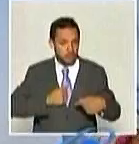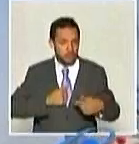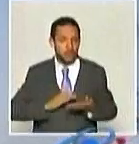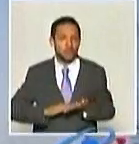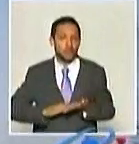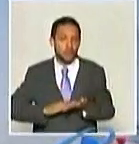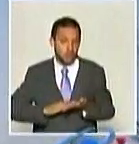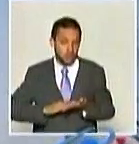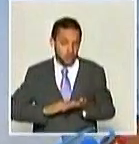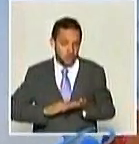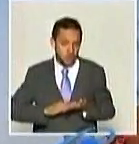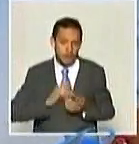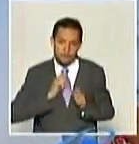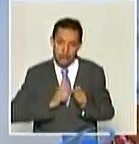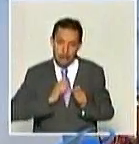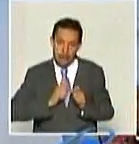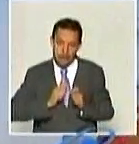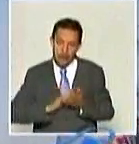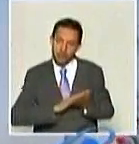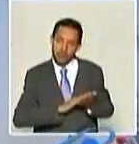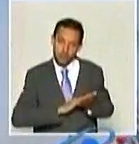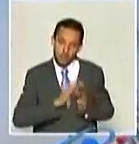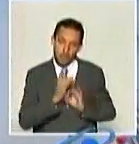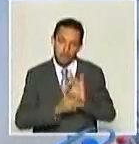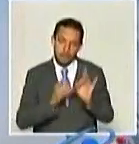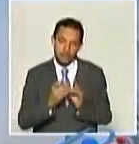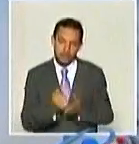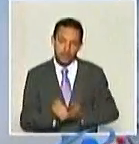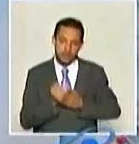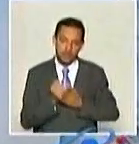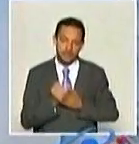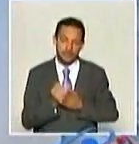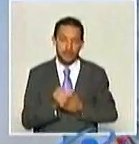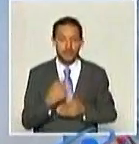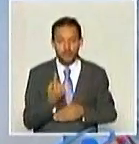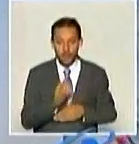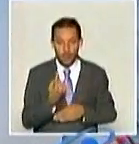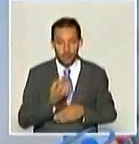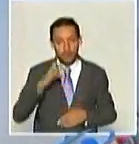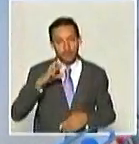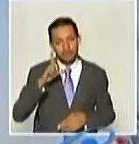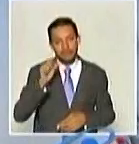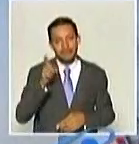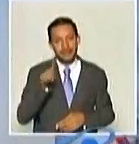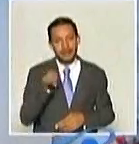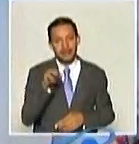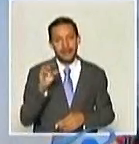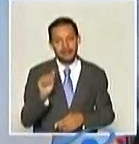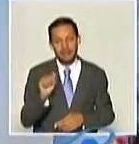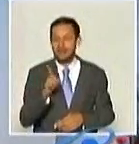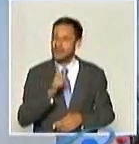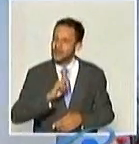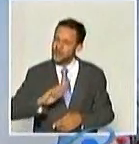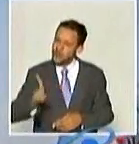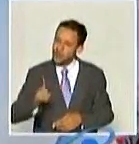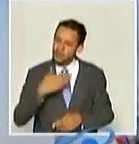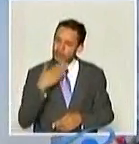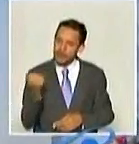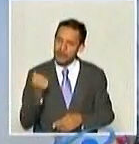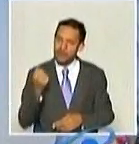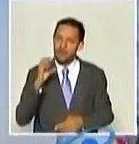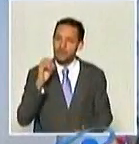recuperación, pero no lo suficientemente amplia. Se ha descubierto en los últimos 2 años por unos investigadores